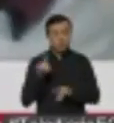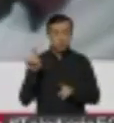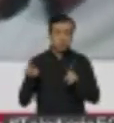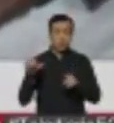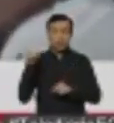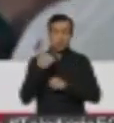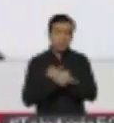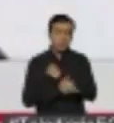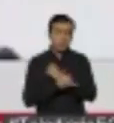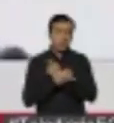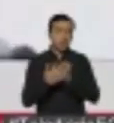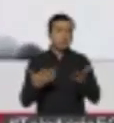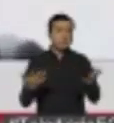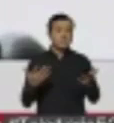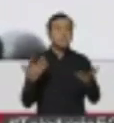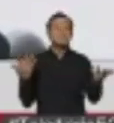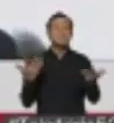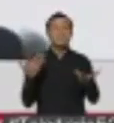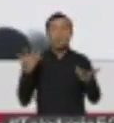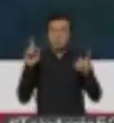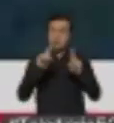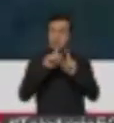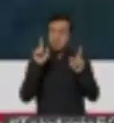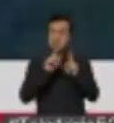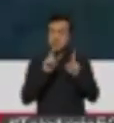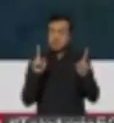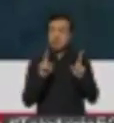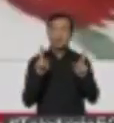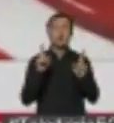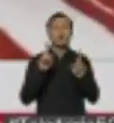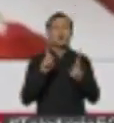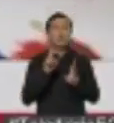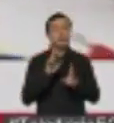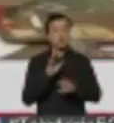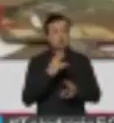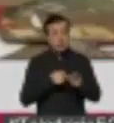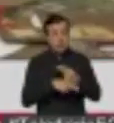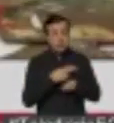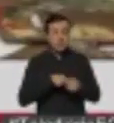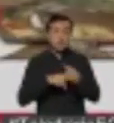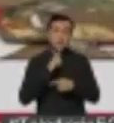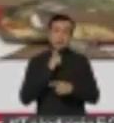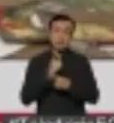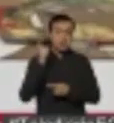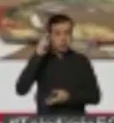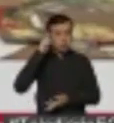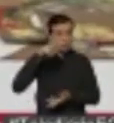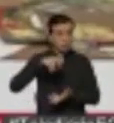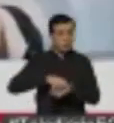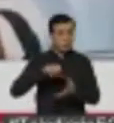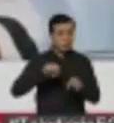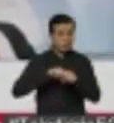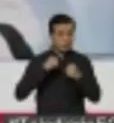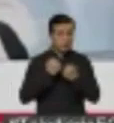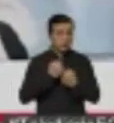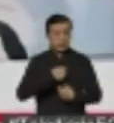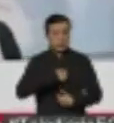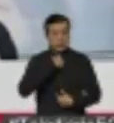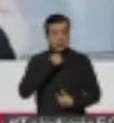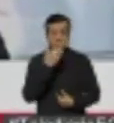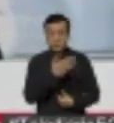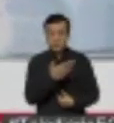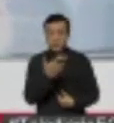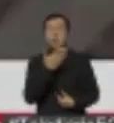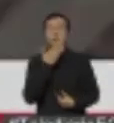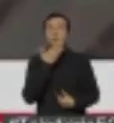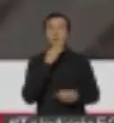público-privada y académica entre empresarios, inversionistas, sector financiero, gobierno y sociedad civil, capaz de